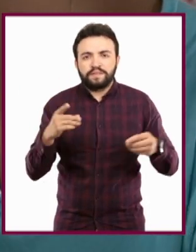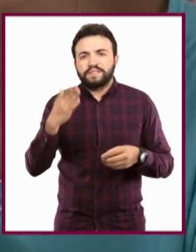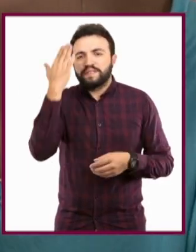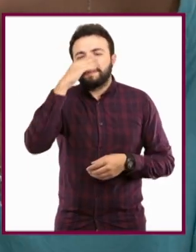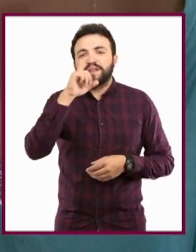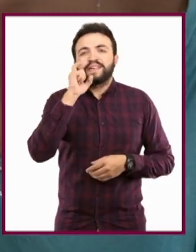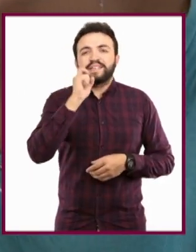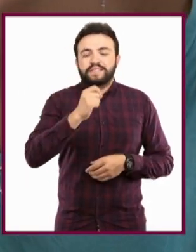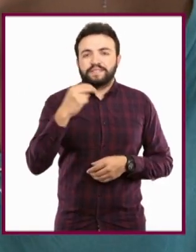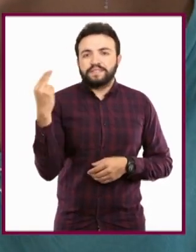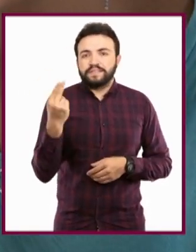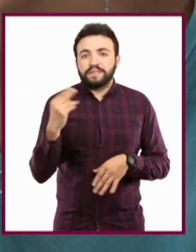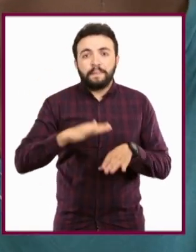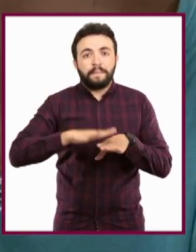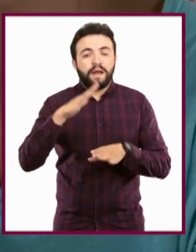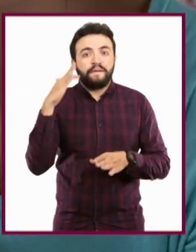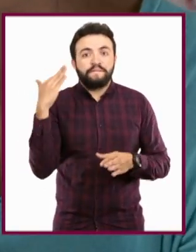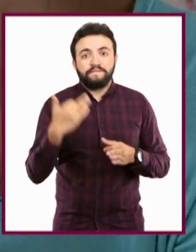saber qué nos falta.